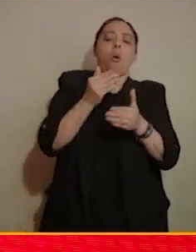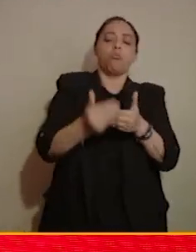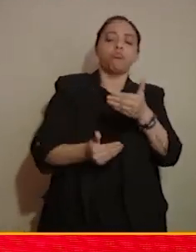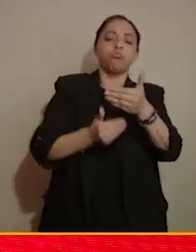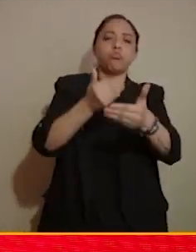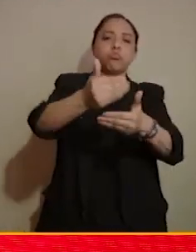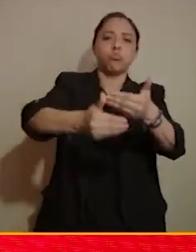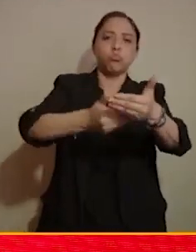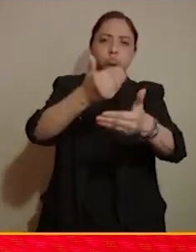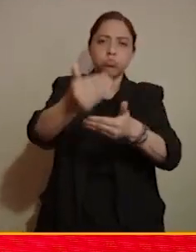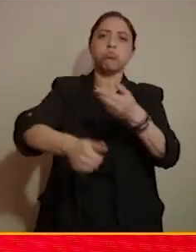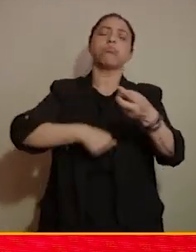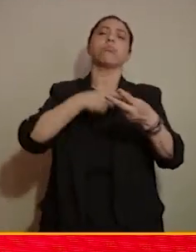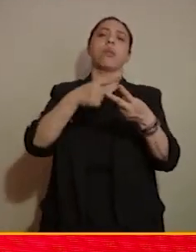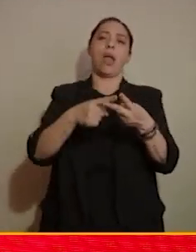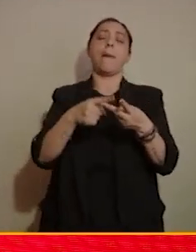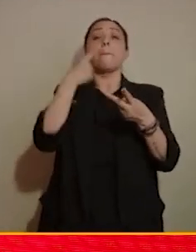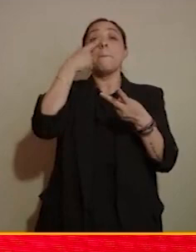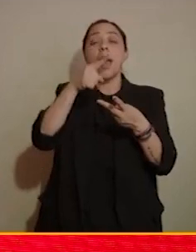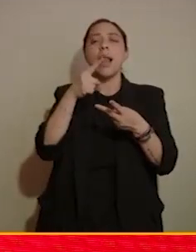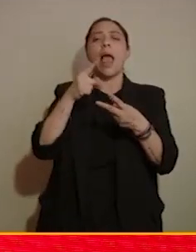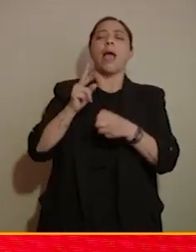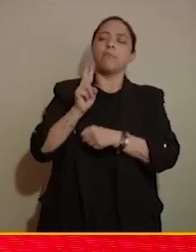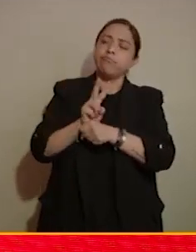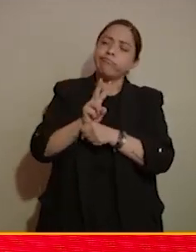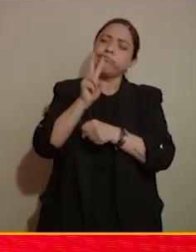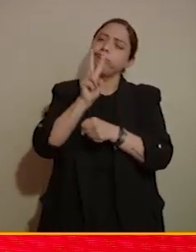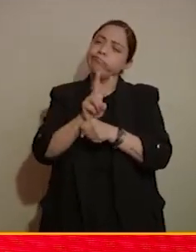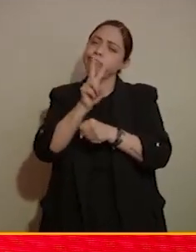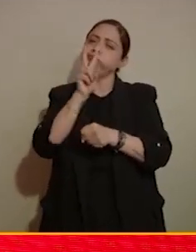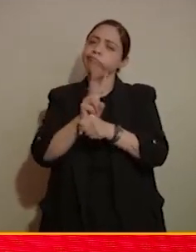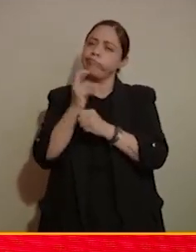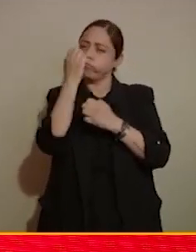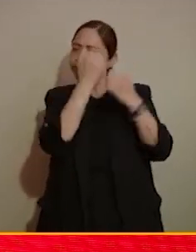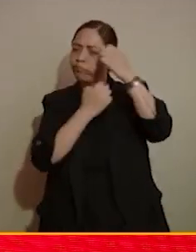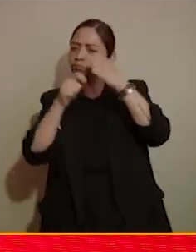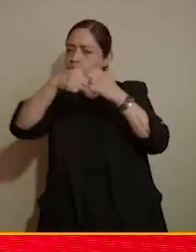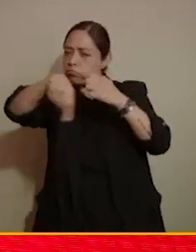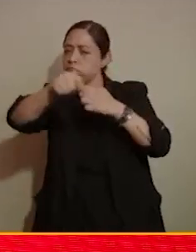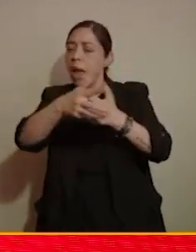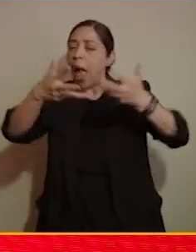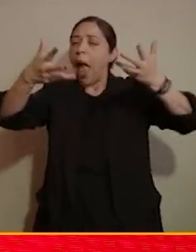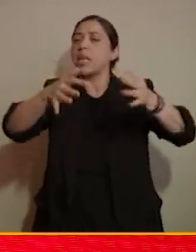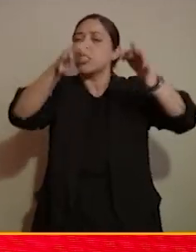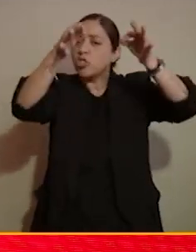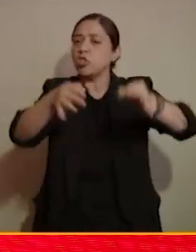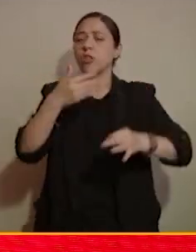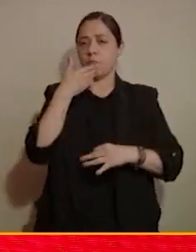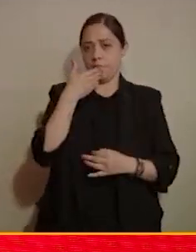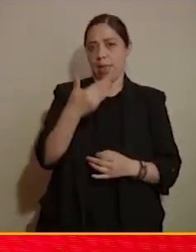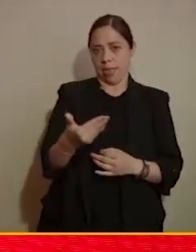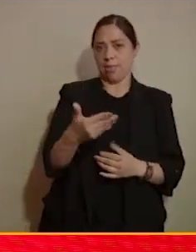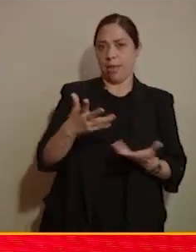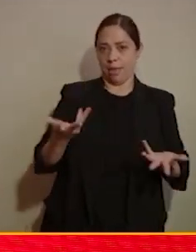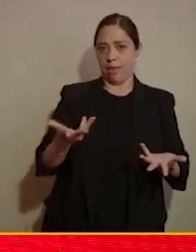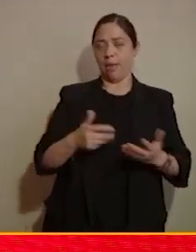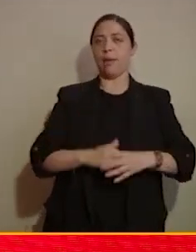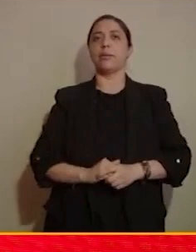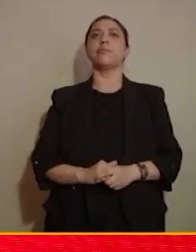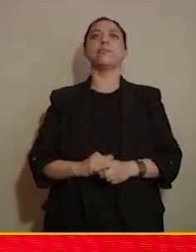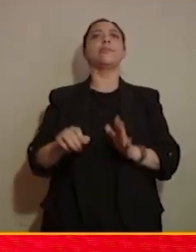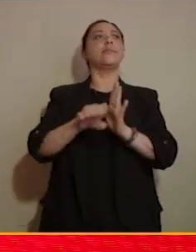haya un monitoreo continuo de la debida diligencia. Por ejemplo, aquí este